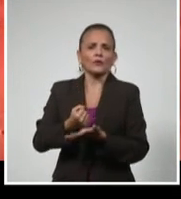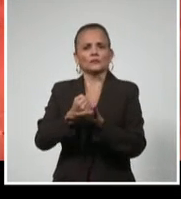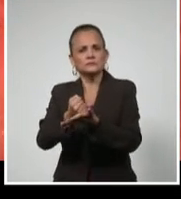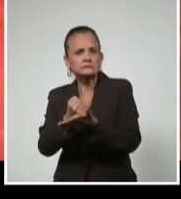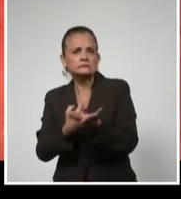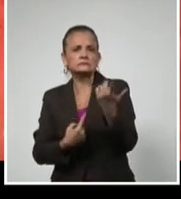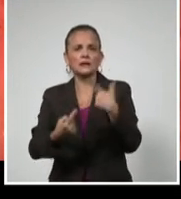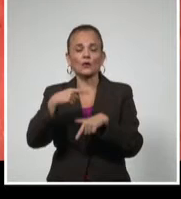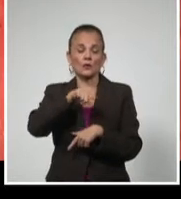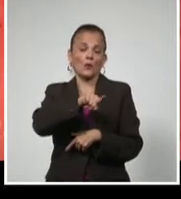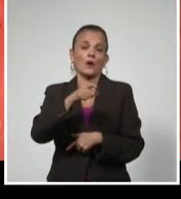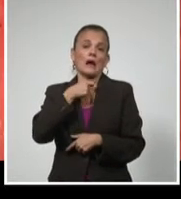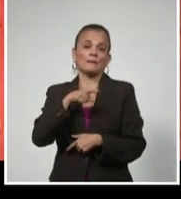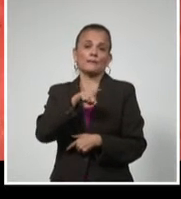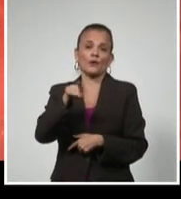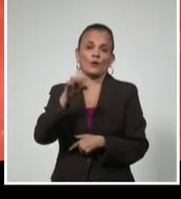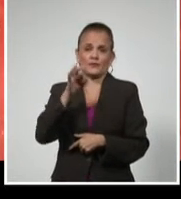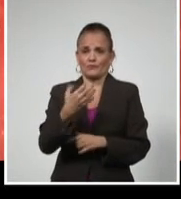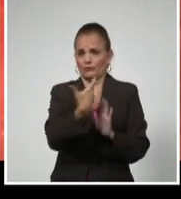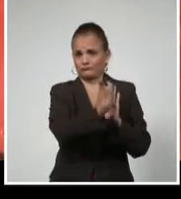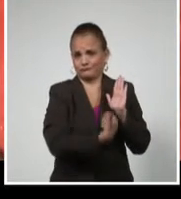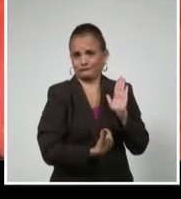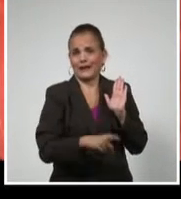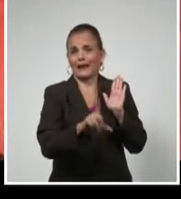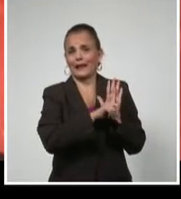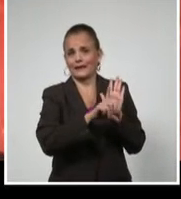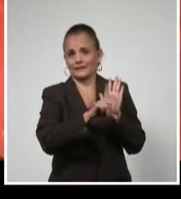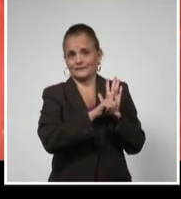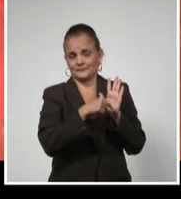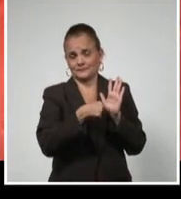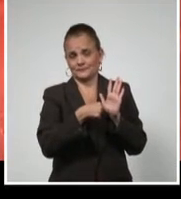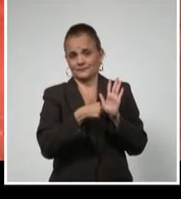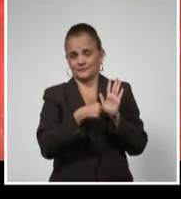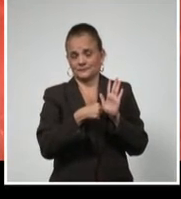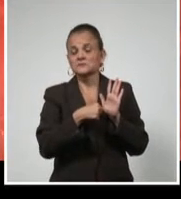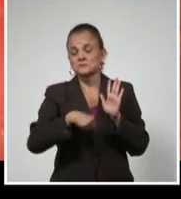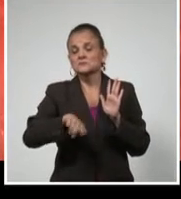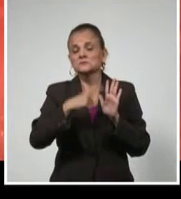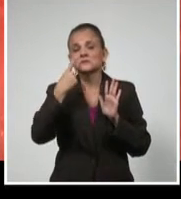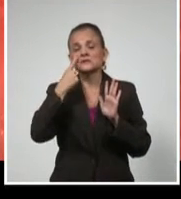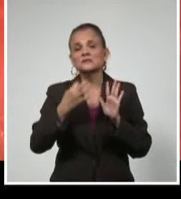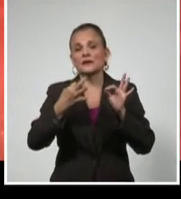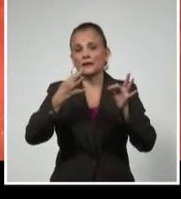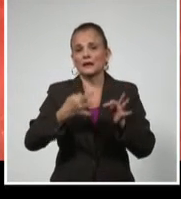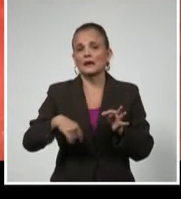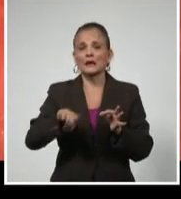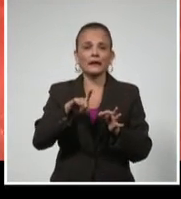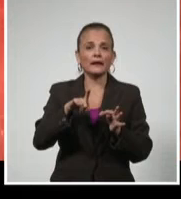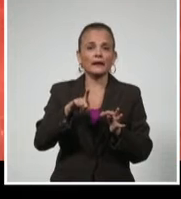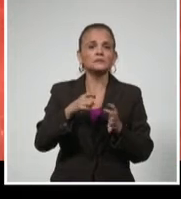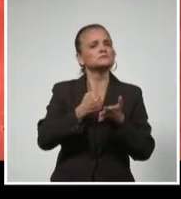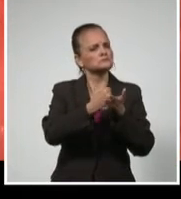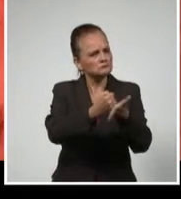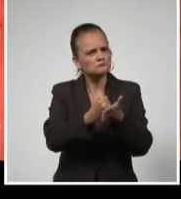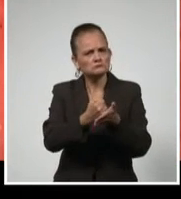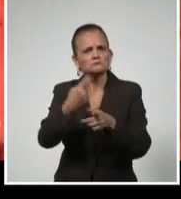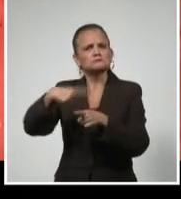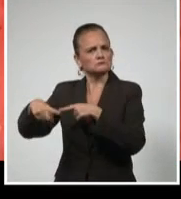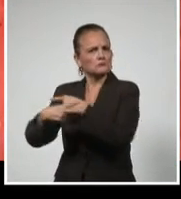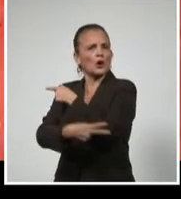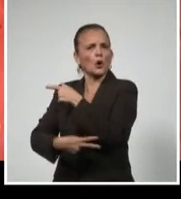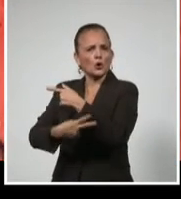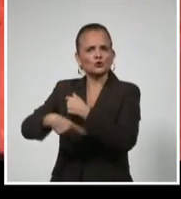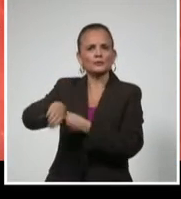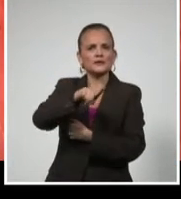donde se ha puesto en vigor el título 3 de la ley Helms-Burton, y de hecho se ha hecho efectivas, esas garantías se están haciendo efectivas porque